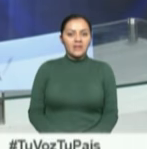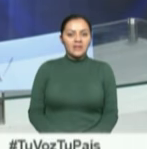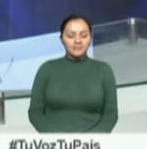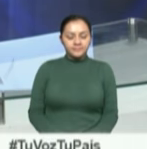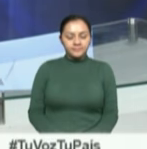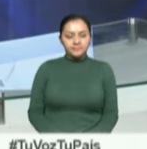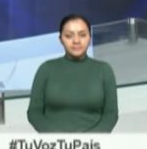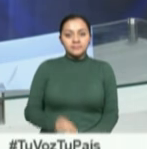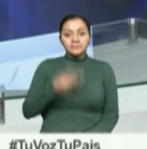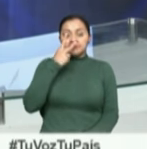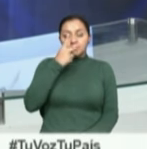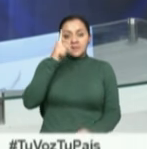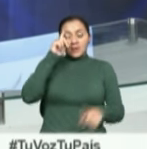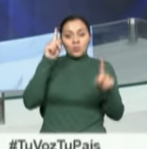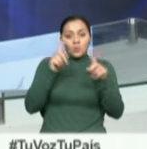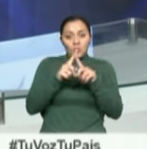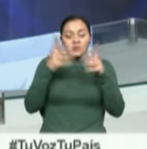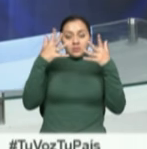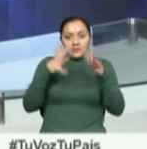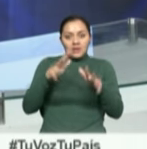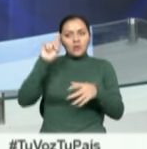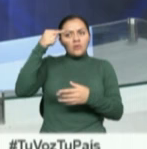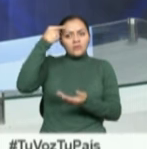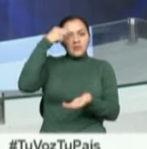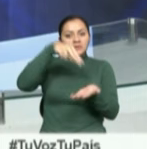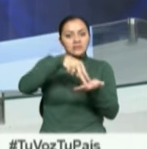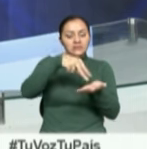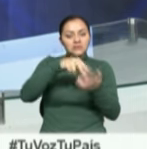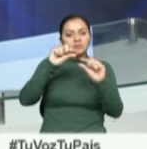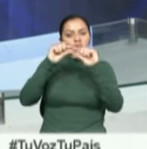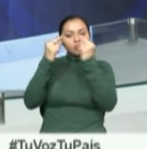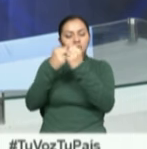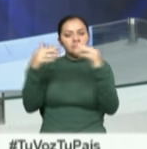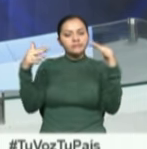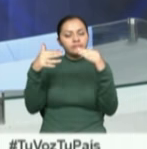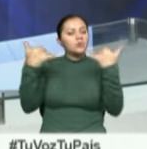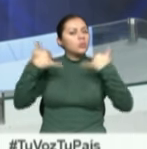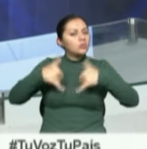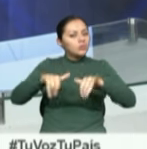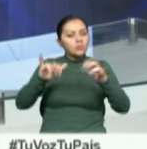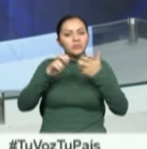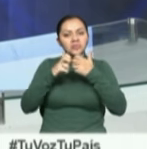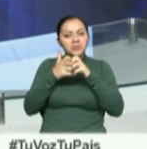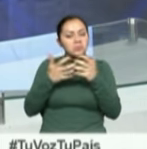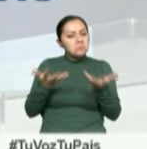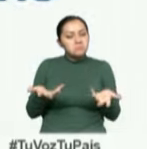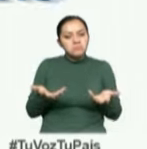A pesar de la tregua acordada entre el gobierno sirio y los rebeldes, los conflictos continúan.